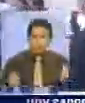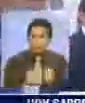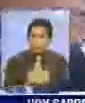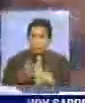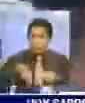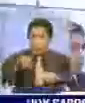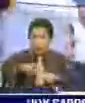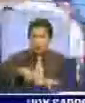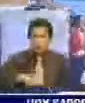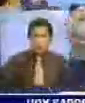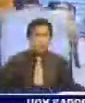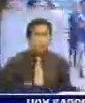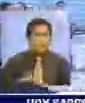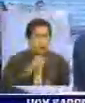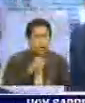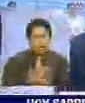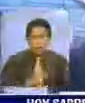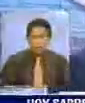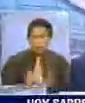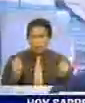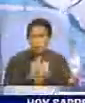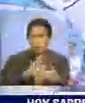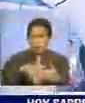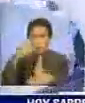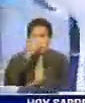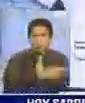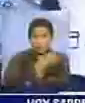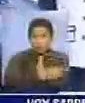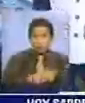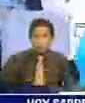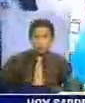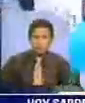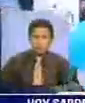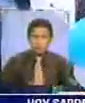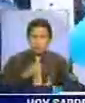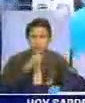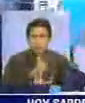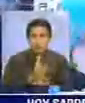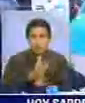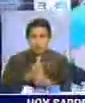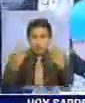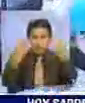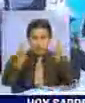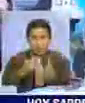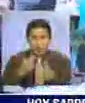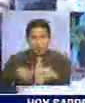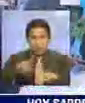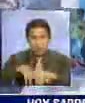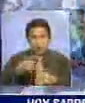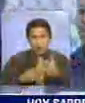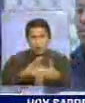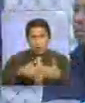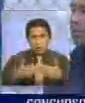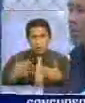al guayaquileño real, al guayaquileño de todos los días, al guayaquileño de la casa. Efectivamente, ese guayaquileño típico que todos tenemos